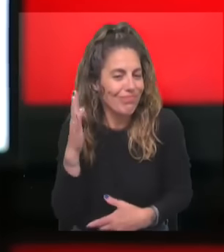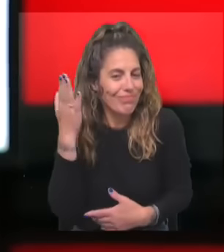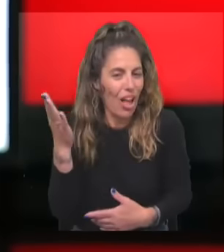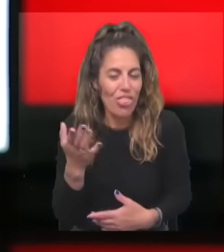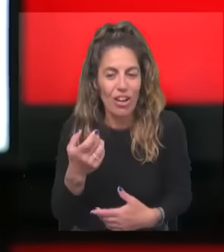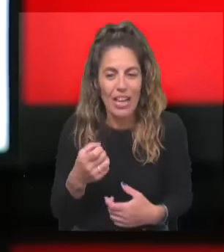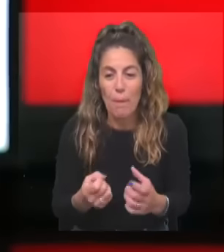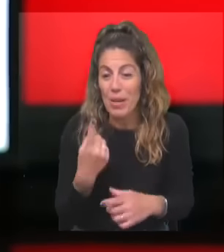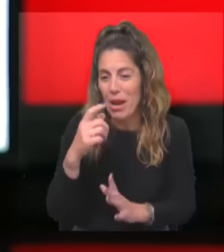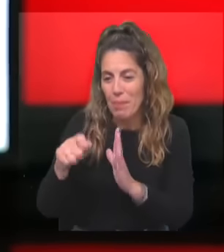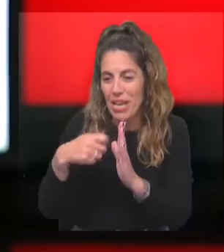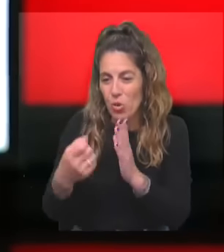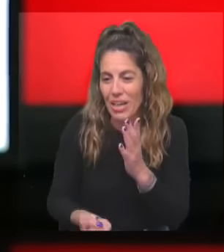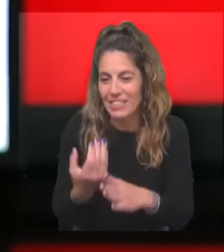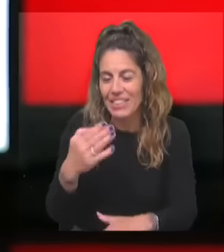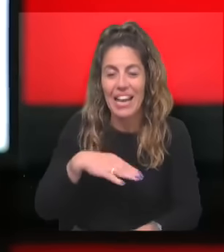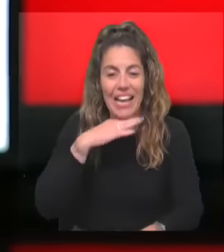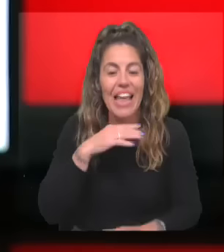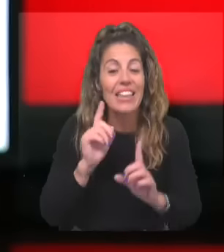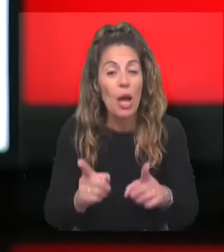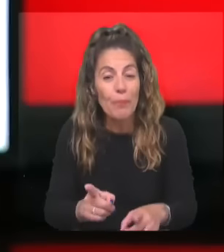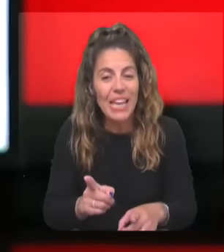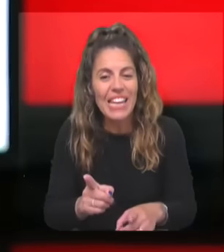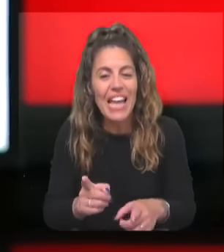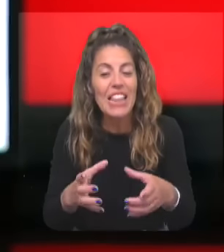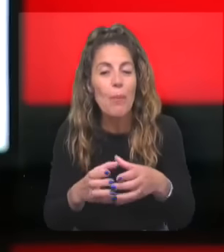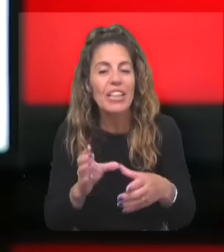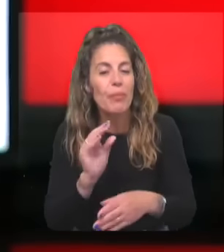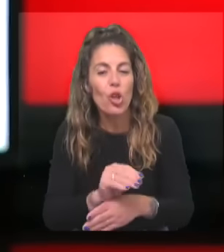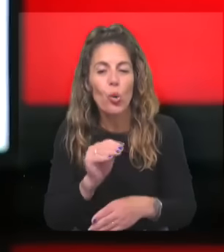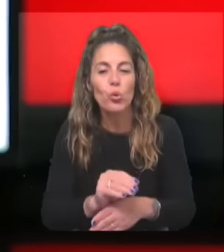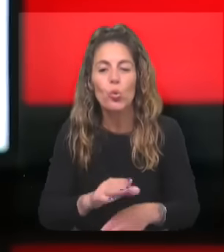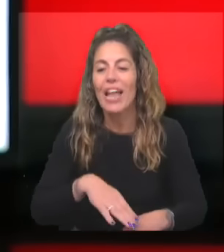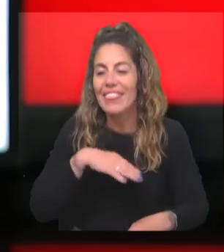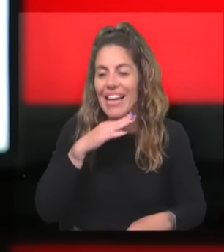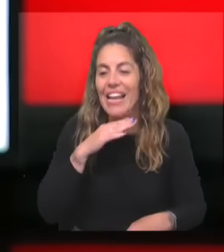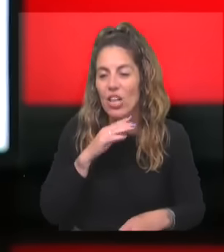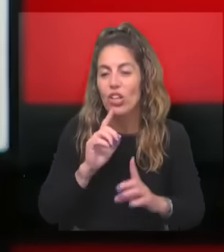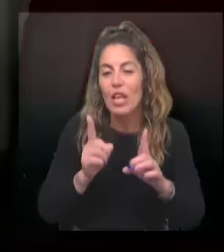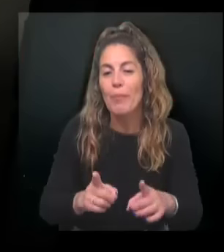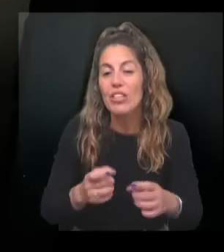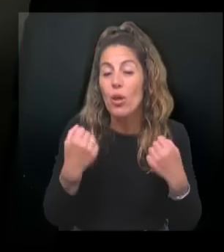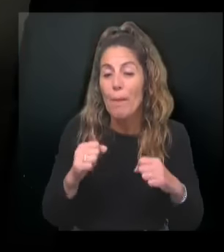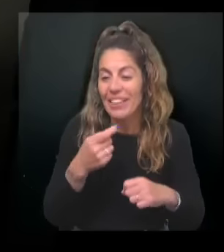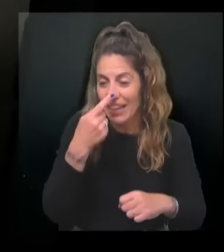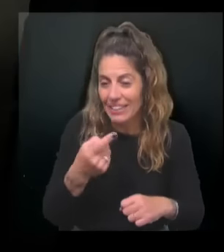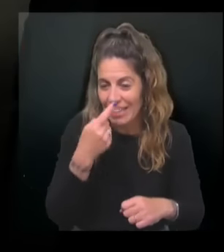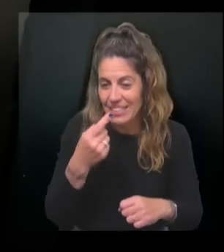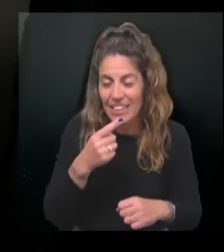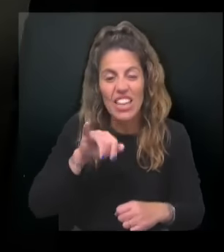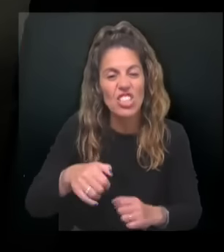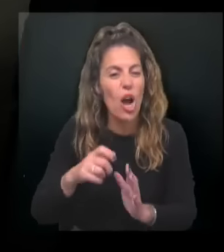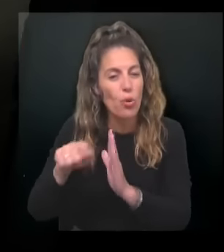de que el Departamento de Cultura de Canelones tiene una práctica muy interesante, ya nosotros en una película anterior con